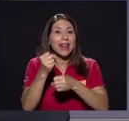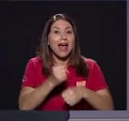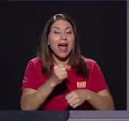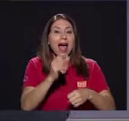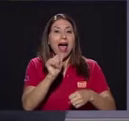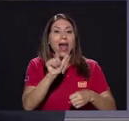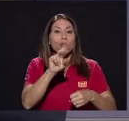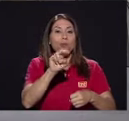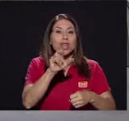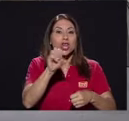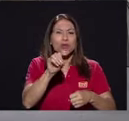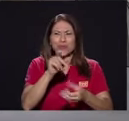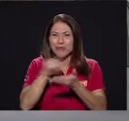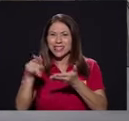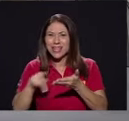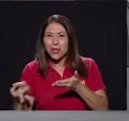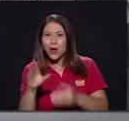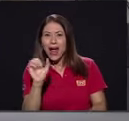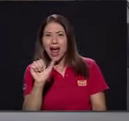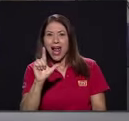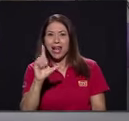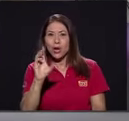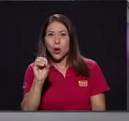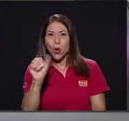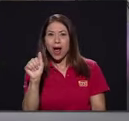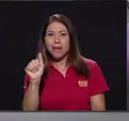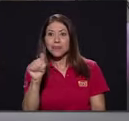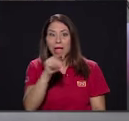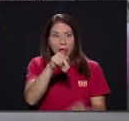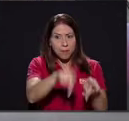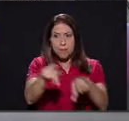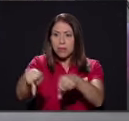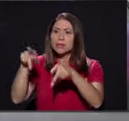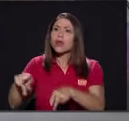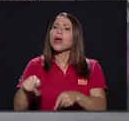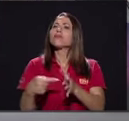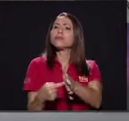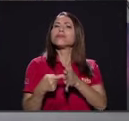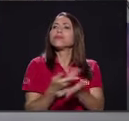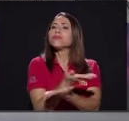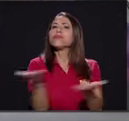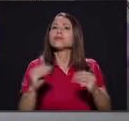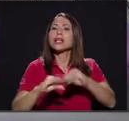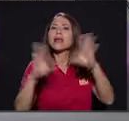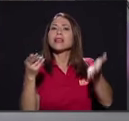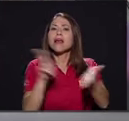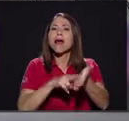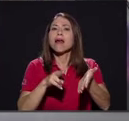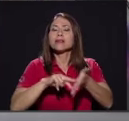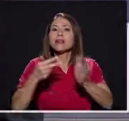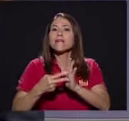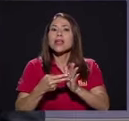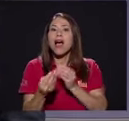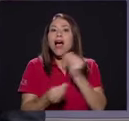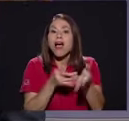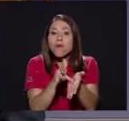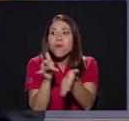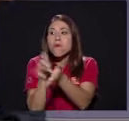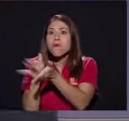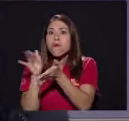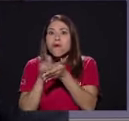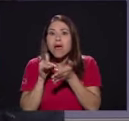Celedón. Alcoa. Y fue la ciudadanía quien exigió justamente mayor transparencia de ese contrato de ley, porque significaba explotar aluminio en